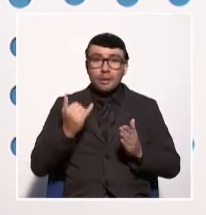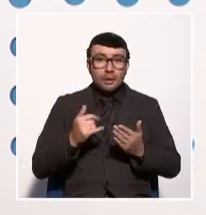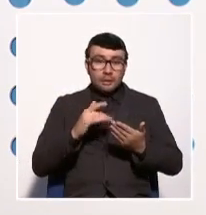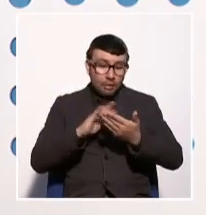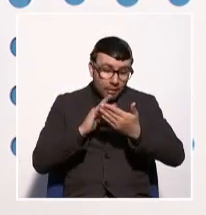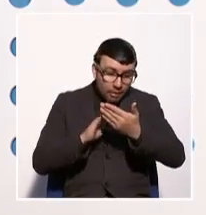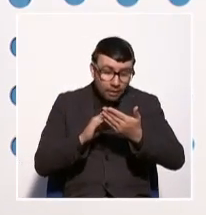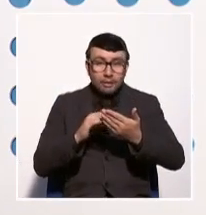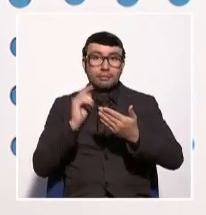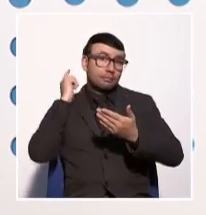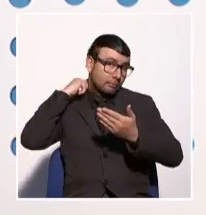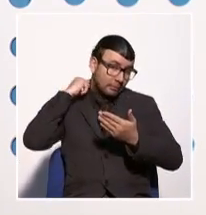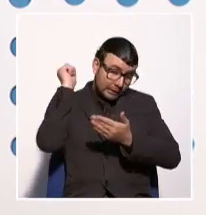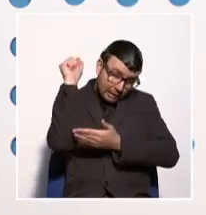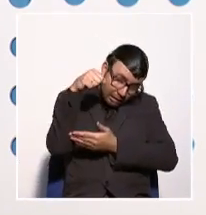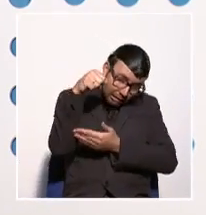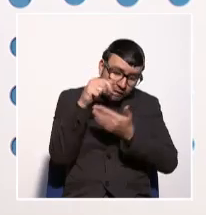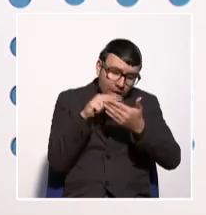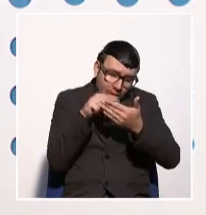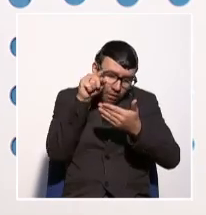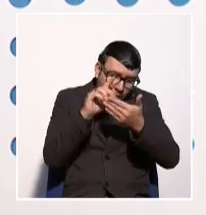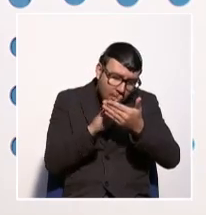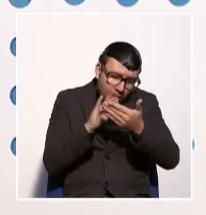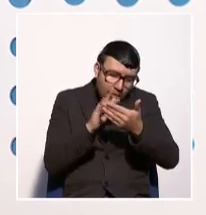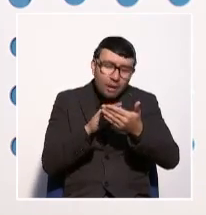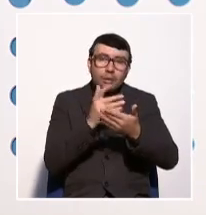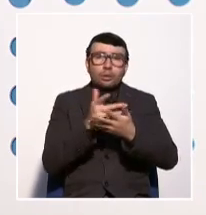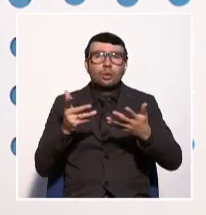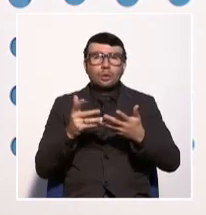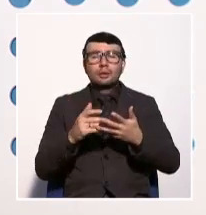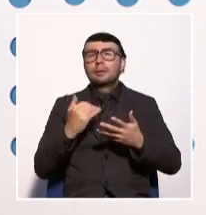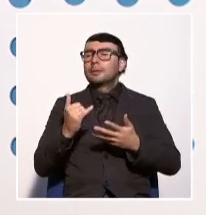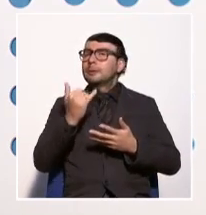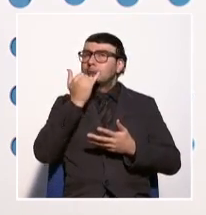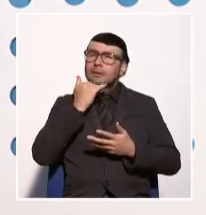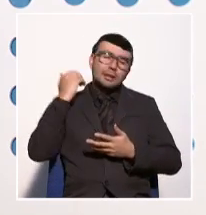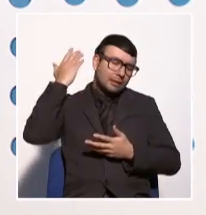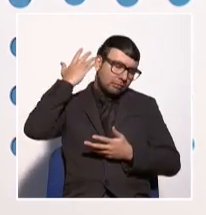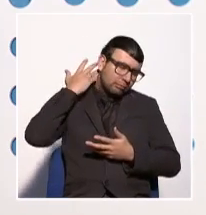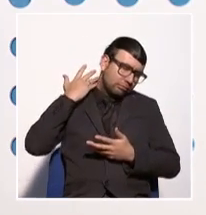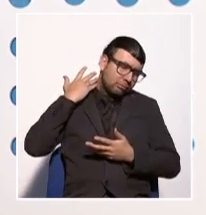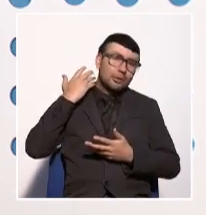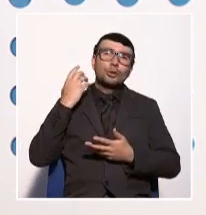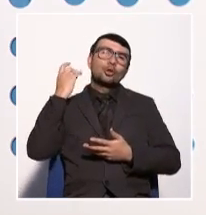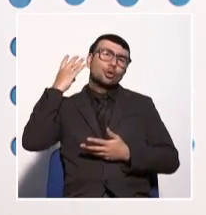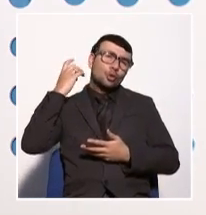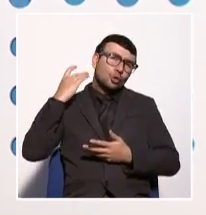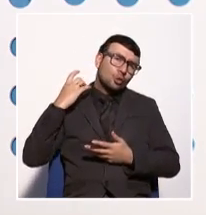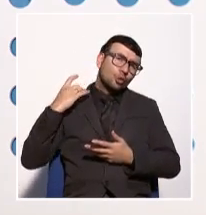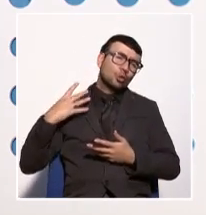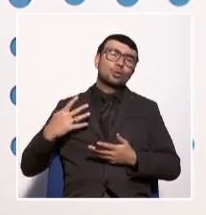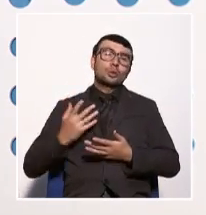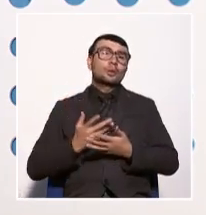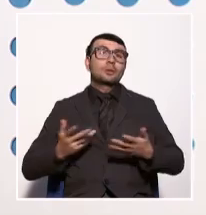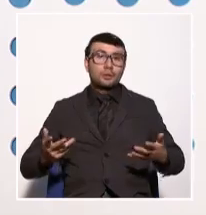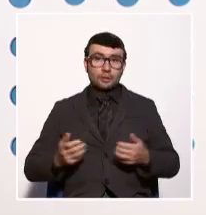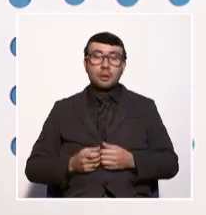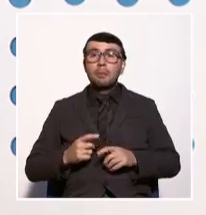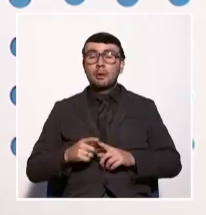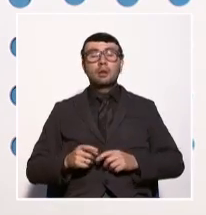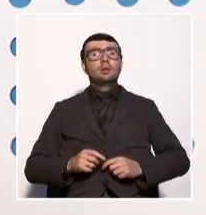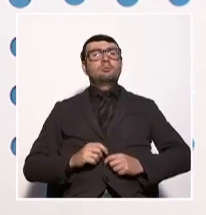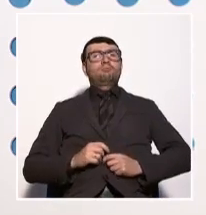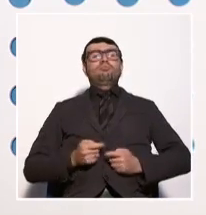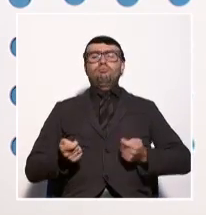voy a estar en el computador en malas posiciones generan problemas cervicales en las dorsales pero correcto se